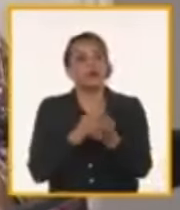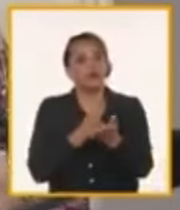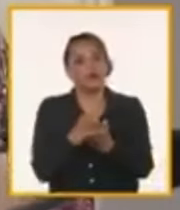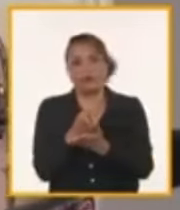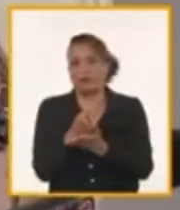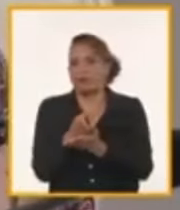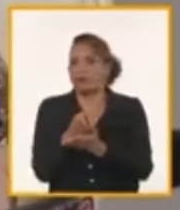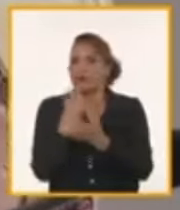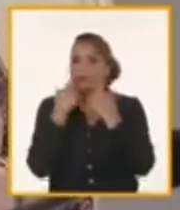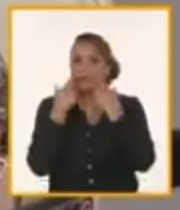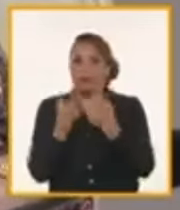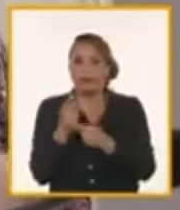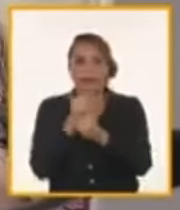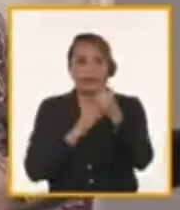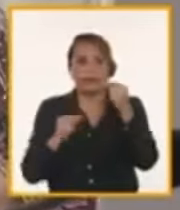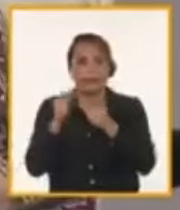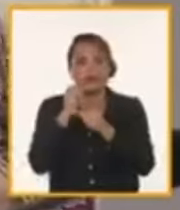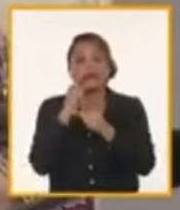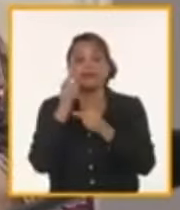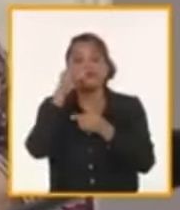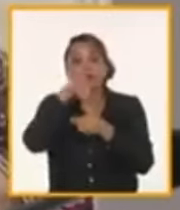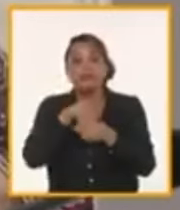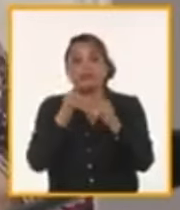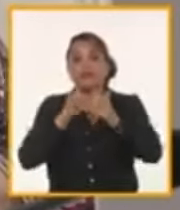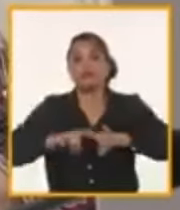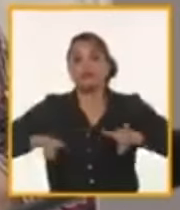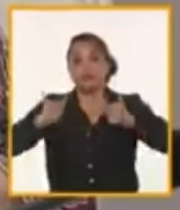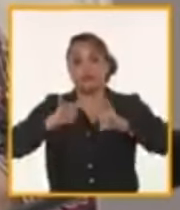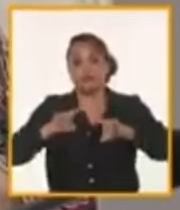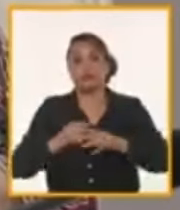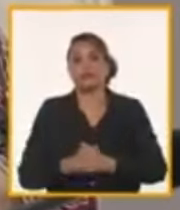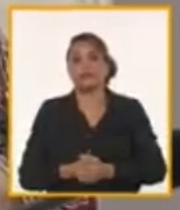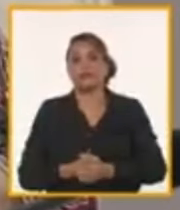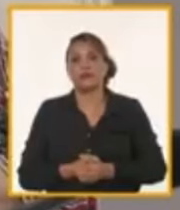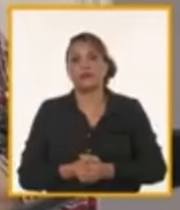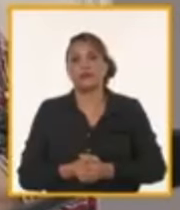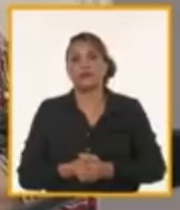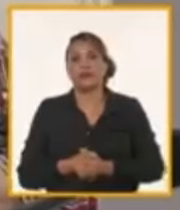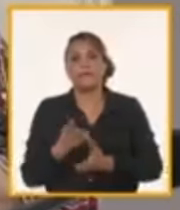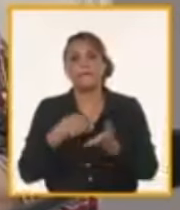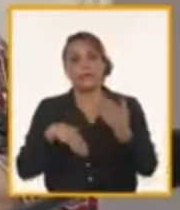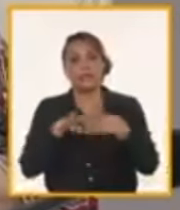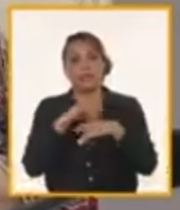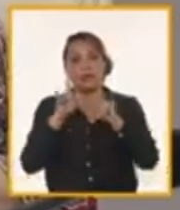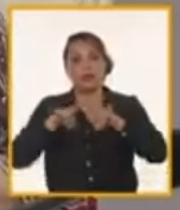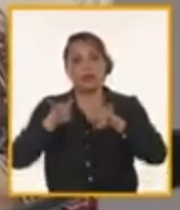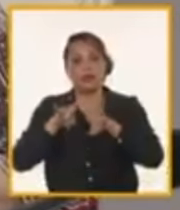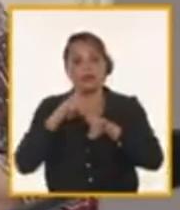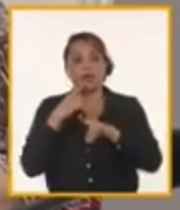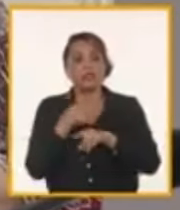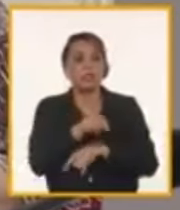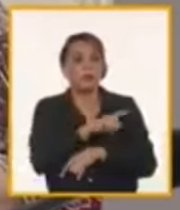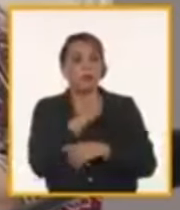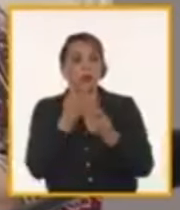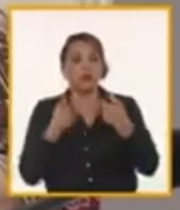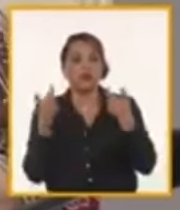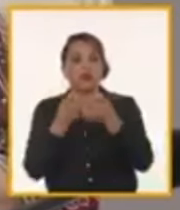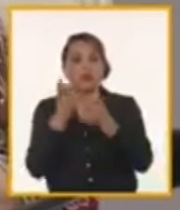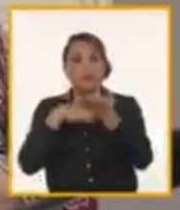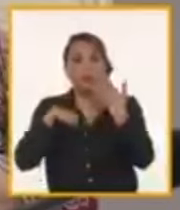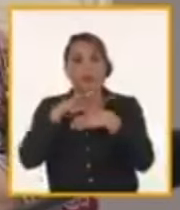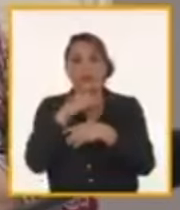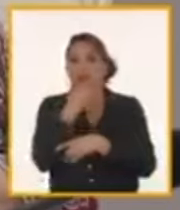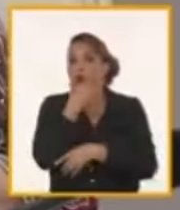interés importante en nuestro ministerio recientemente se aprobó el comité ejecutivo del Consejo de ministros que nuestros jóvenes recién